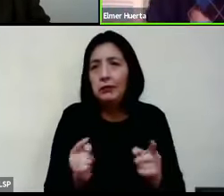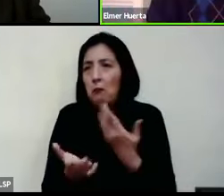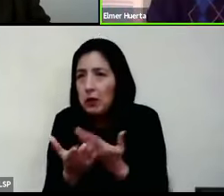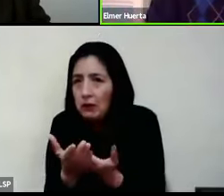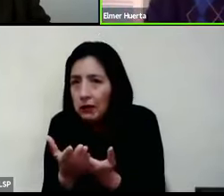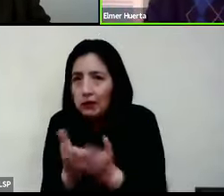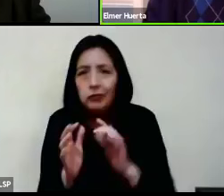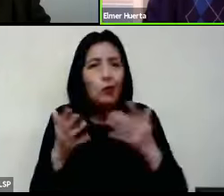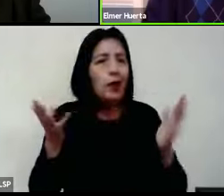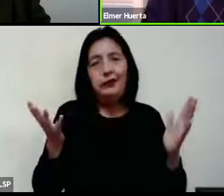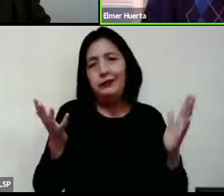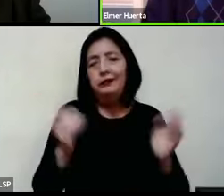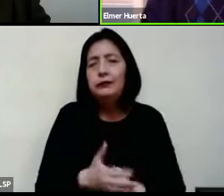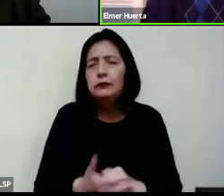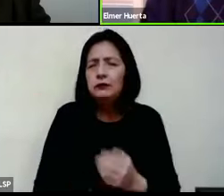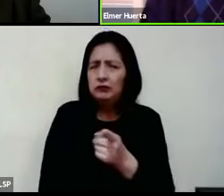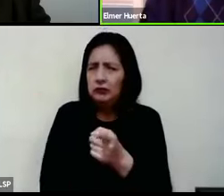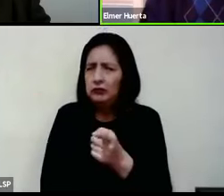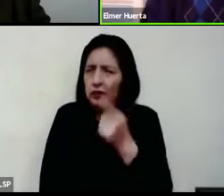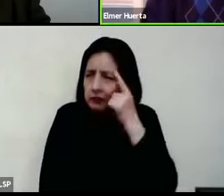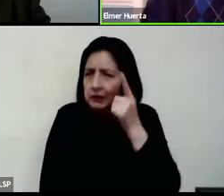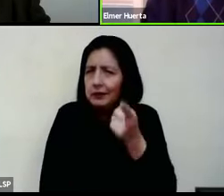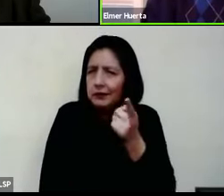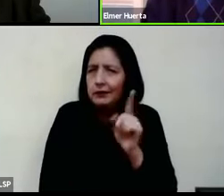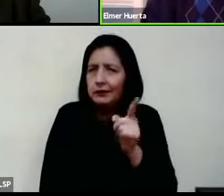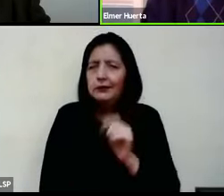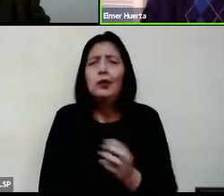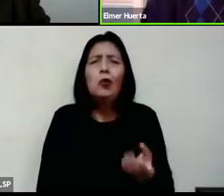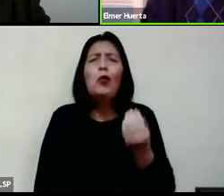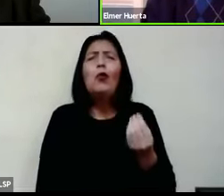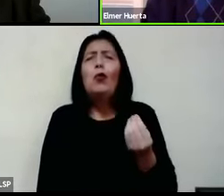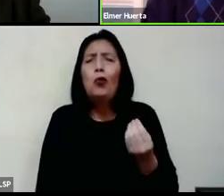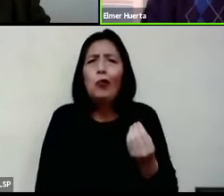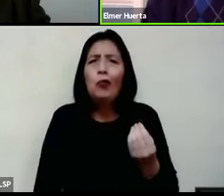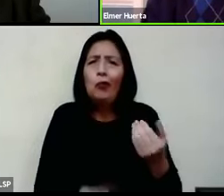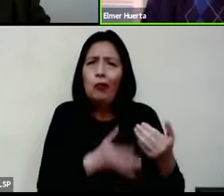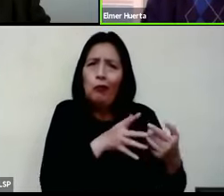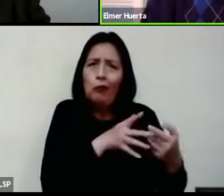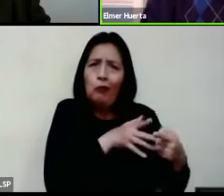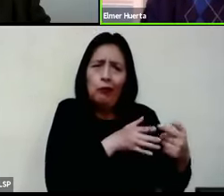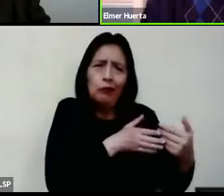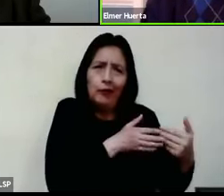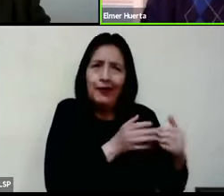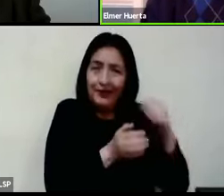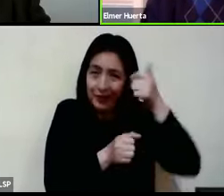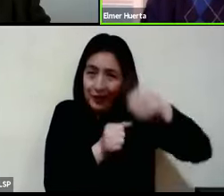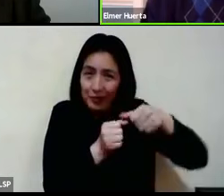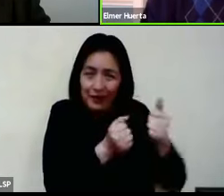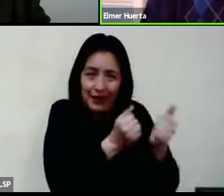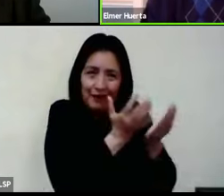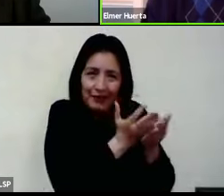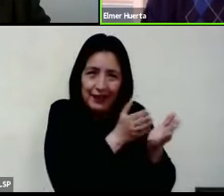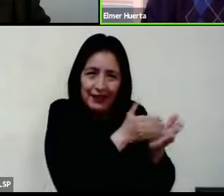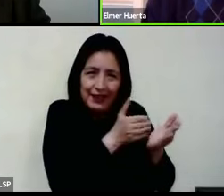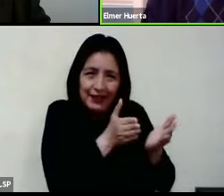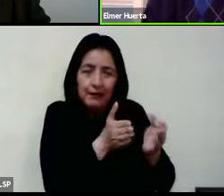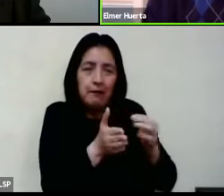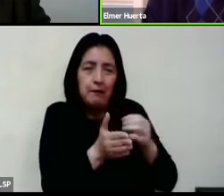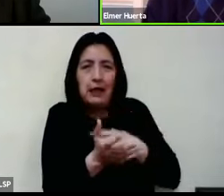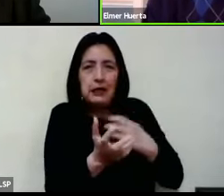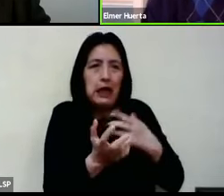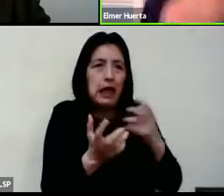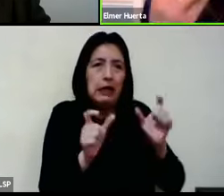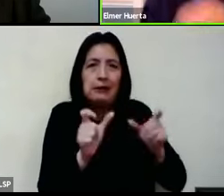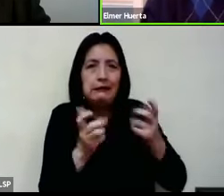Entonces, fíjense cómo hemos ido de lo que en abril, ¿se acuerdan? En abril, mayo, la desesperación que había con